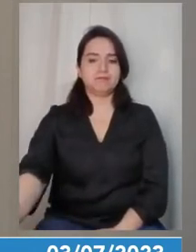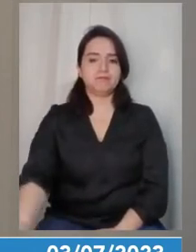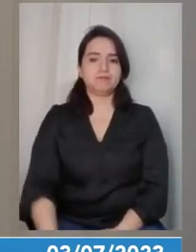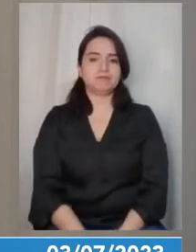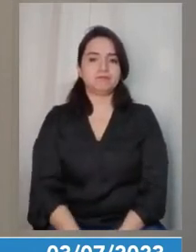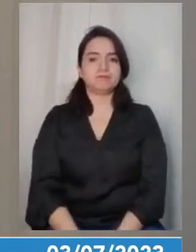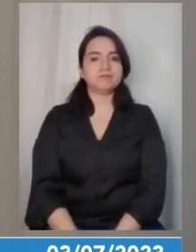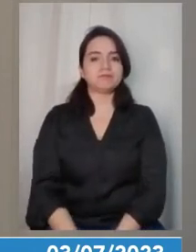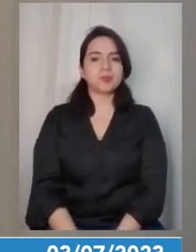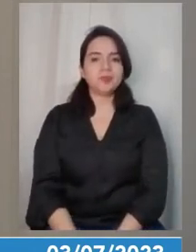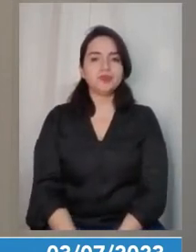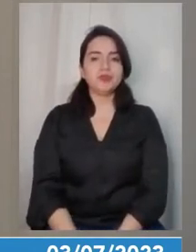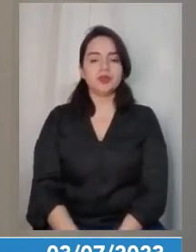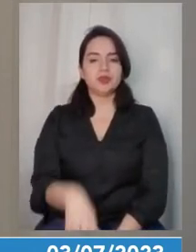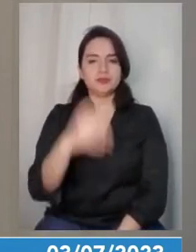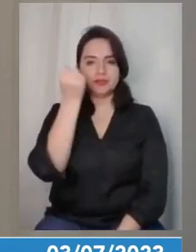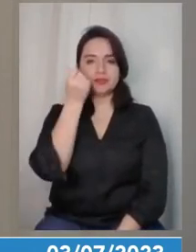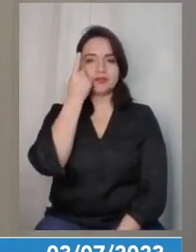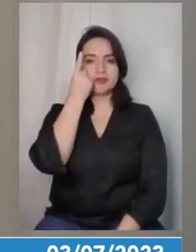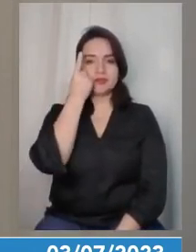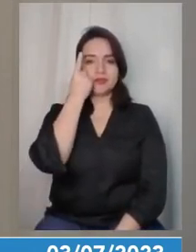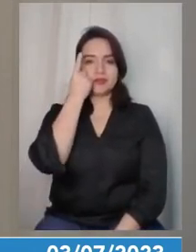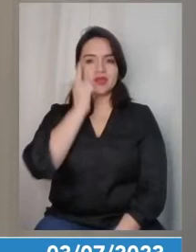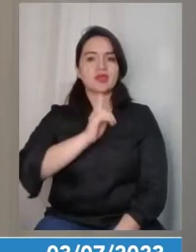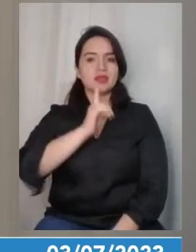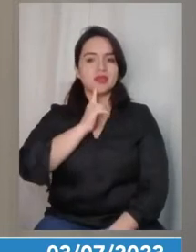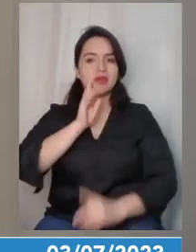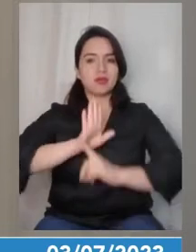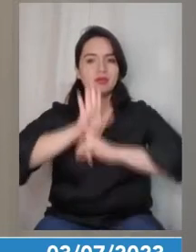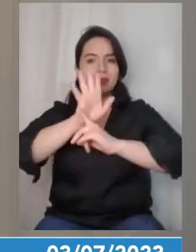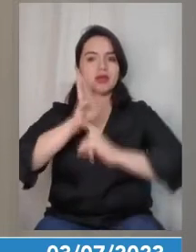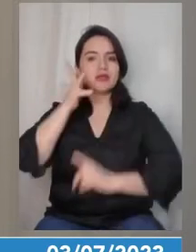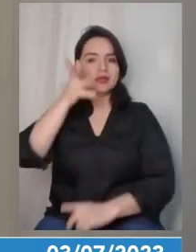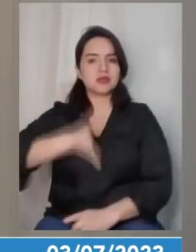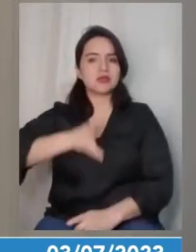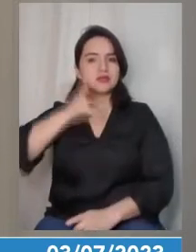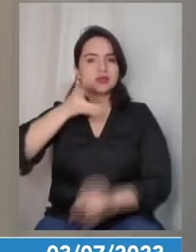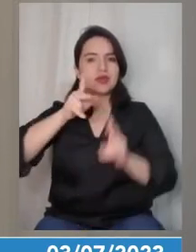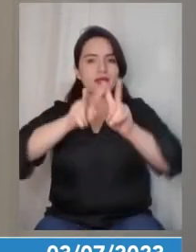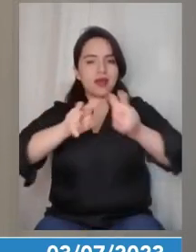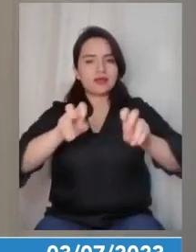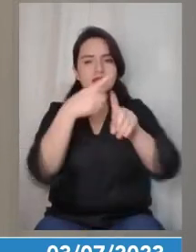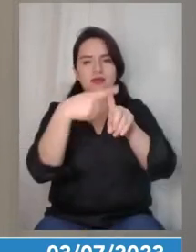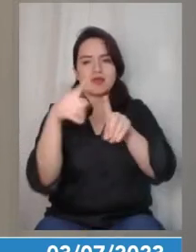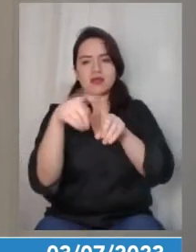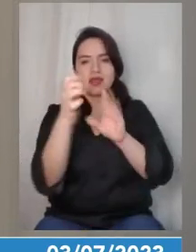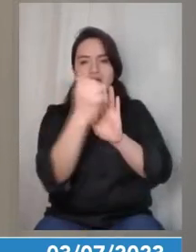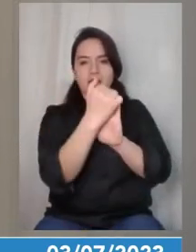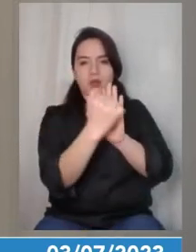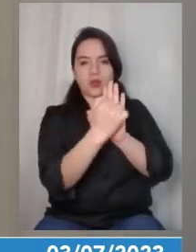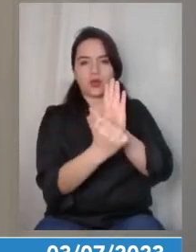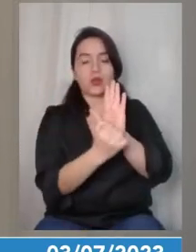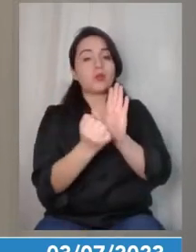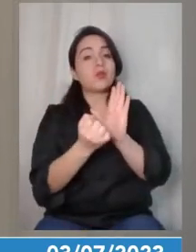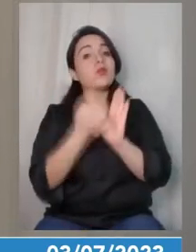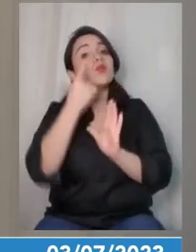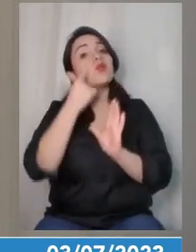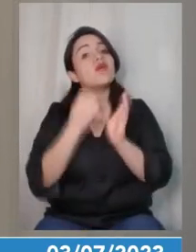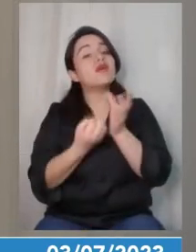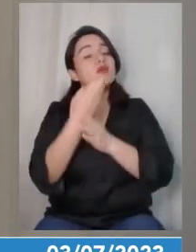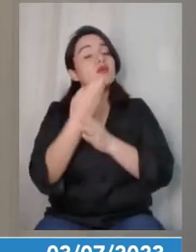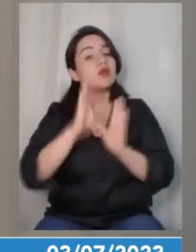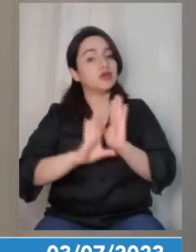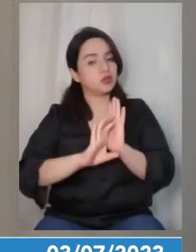entendiendo que tengo una presentación en la cual voy a ir analizando cada uno de los artículos del anteproyecto, quisiera primero partir señalando